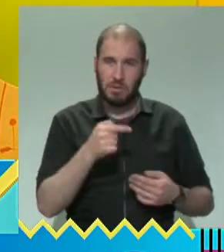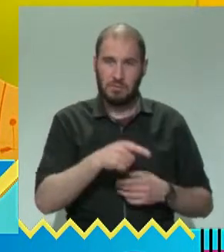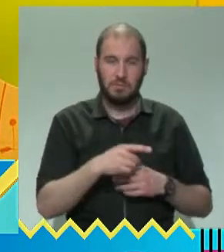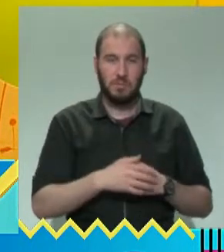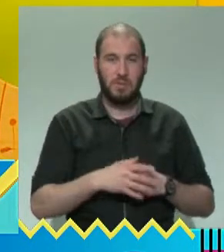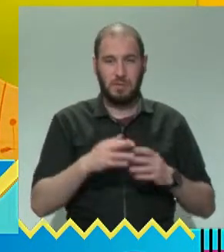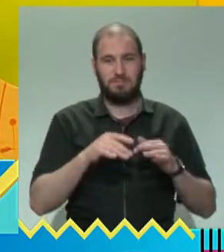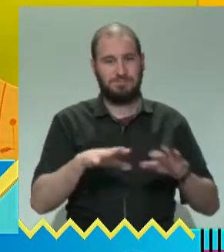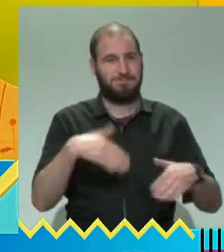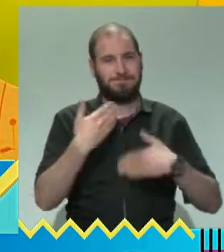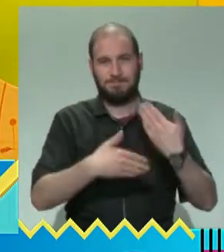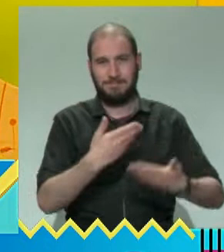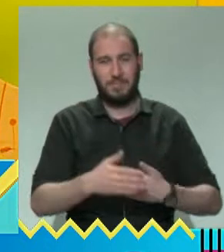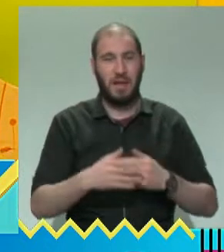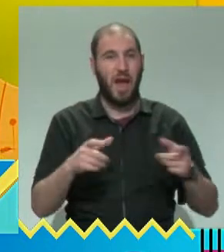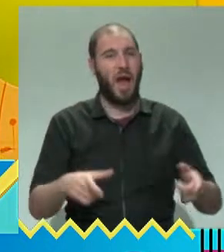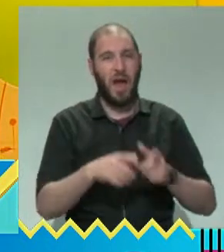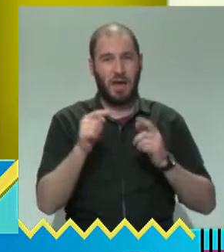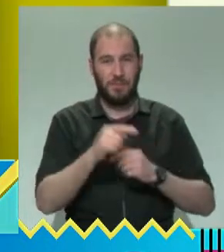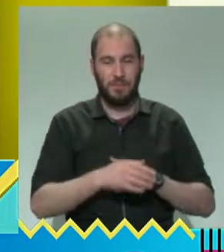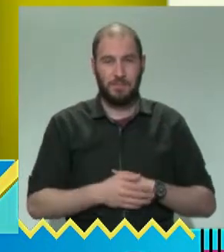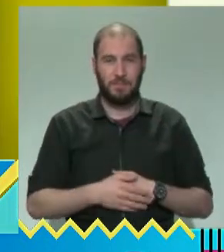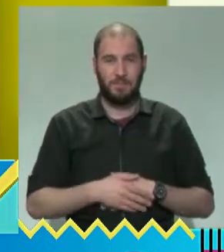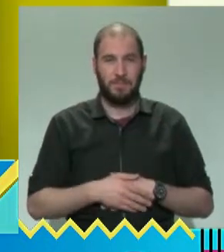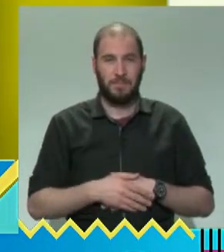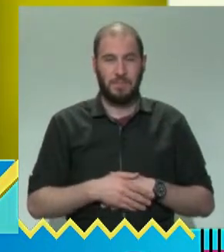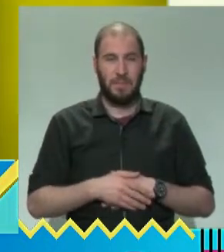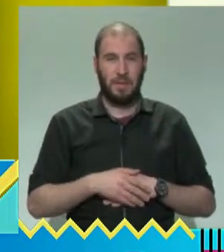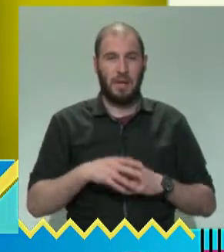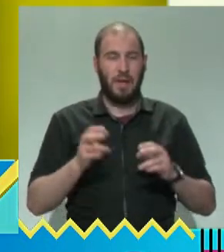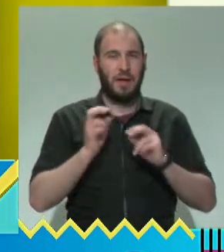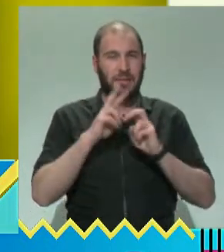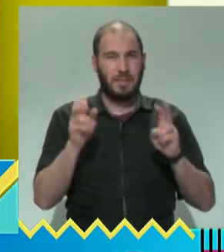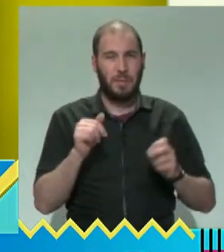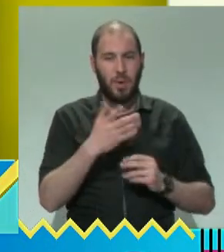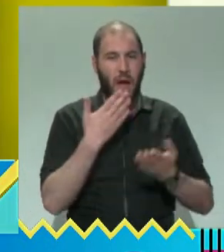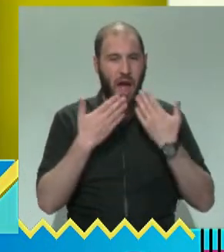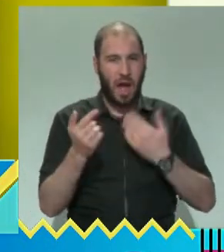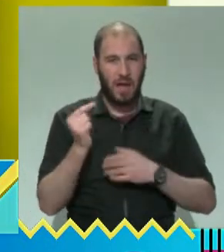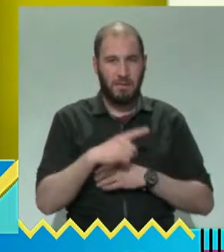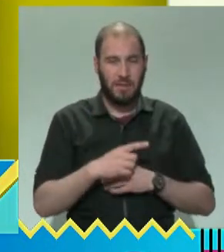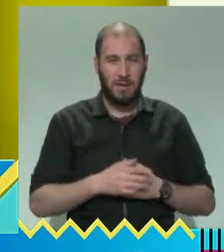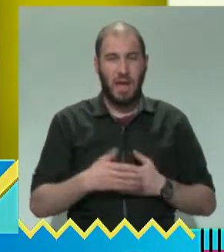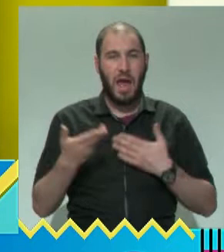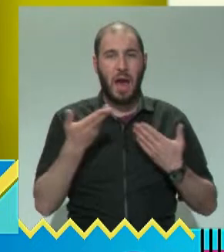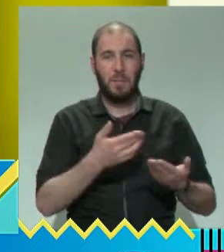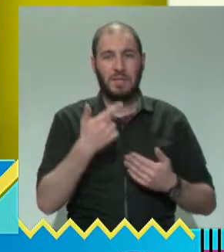hacerlo sistemáticamente, poner arbolado. Bien, en relación a lo que estabas hablando, Graciela, y el aporte que